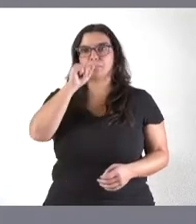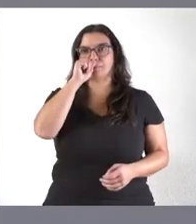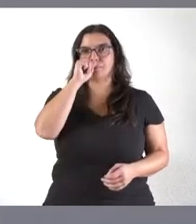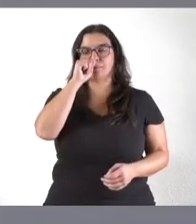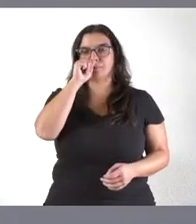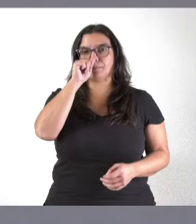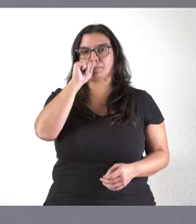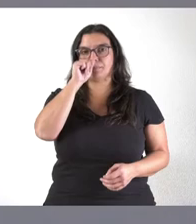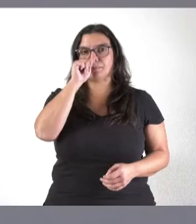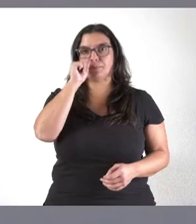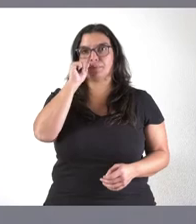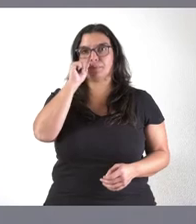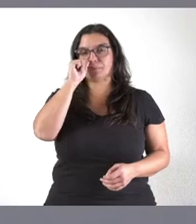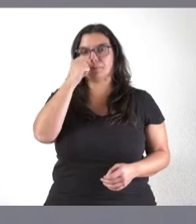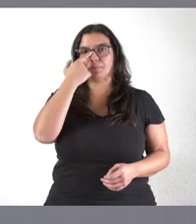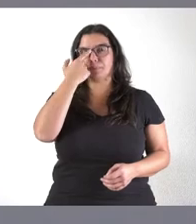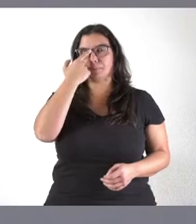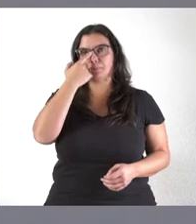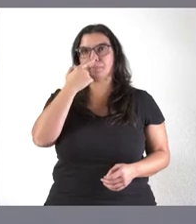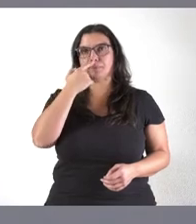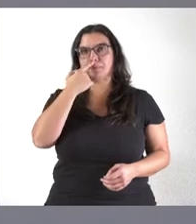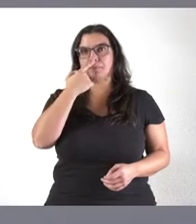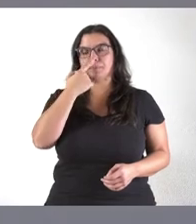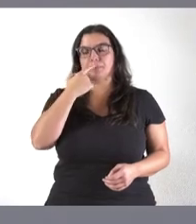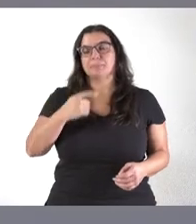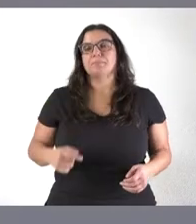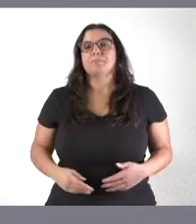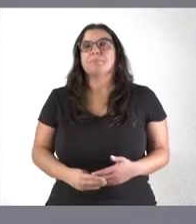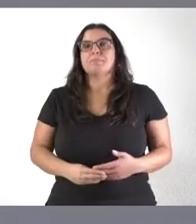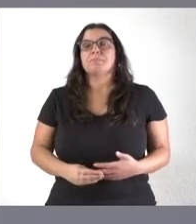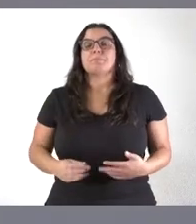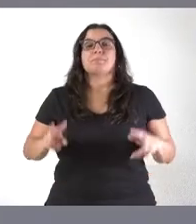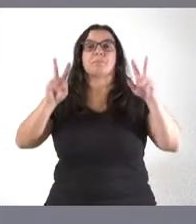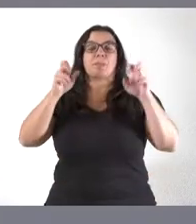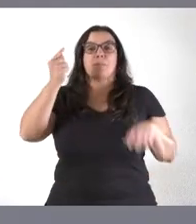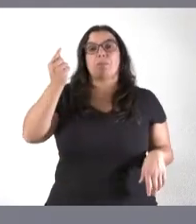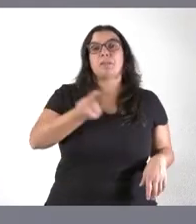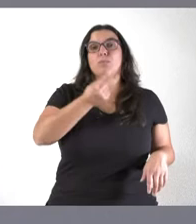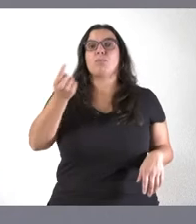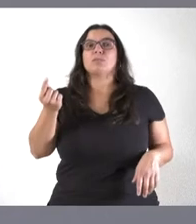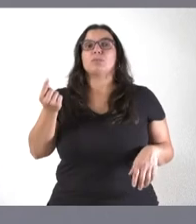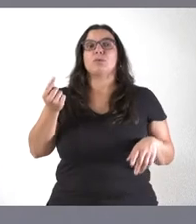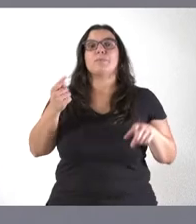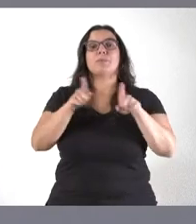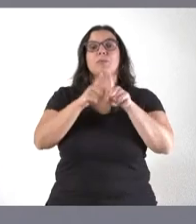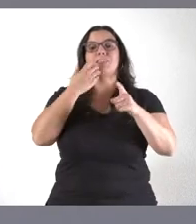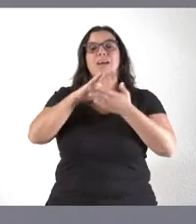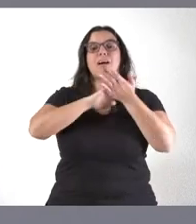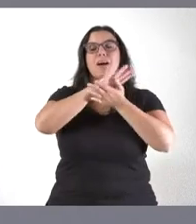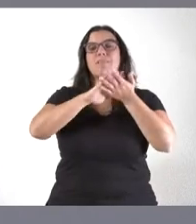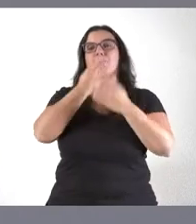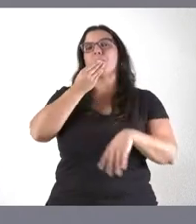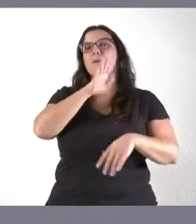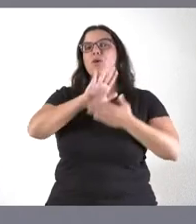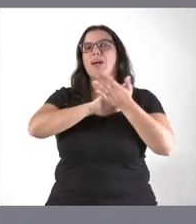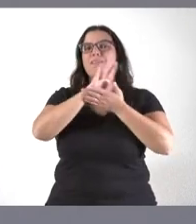Bueno me pide Usted es una calificación sobre los presupuestos yo más que calificación cuando hablamos de presupuestos lo mejor referirse